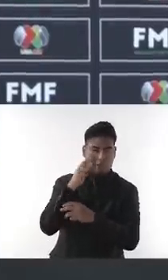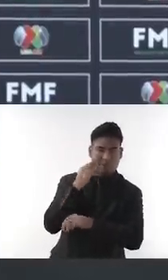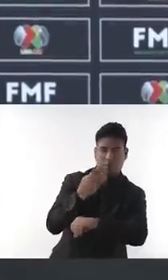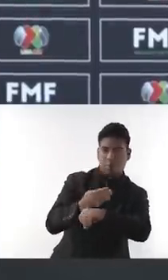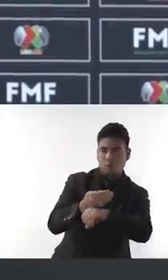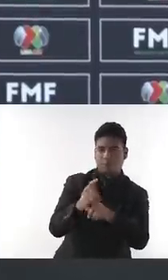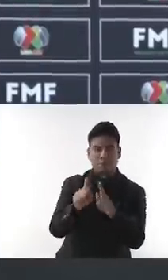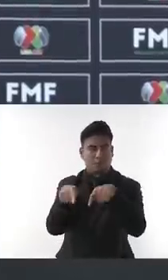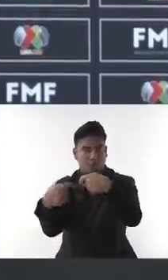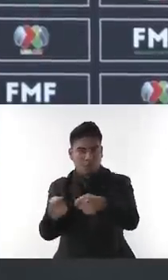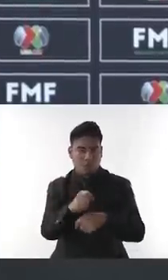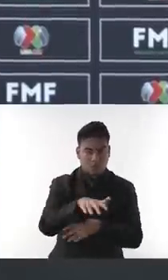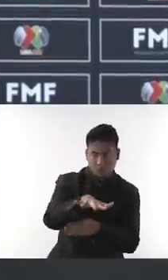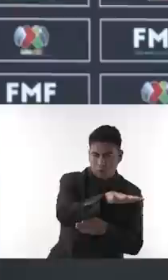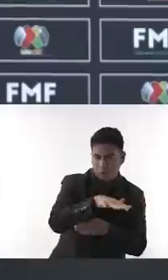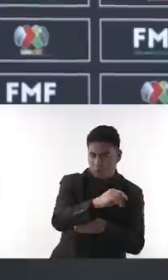selecciones.